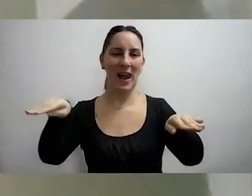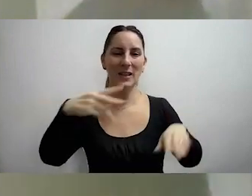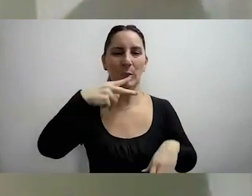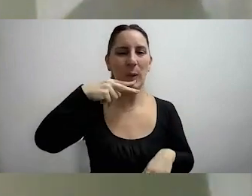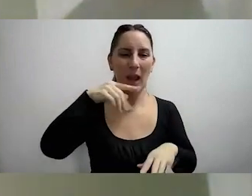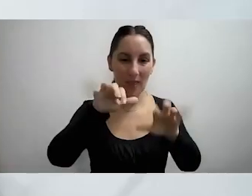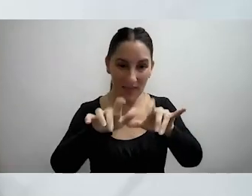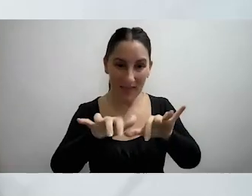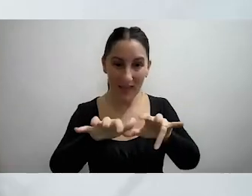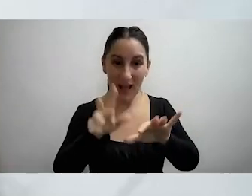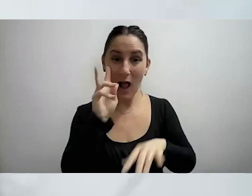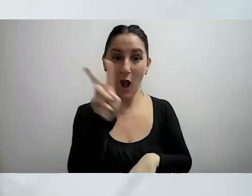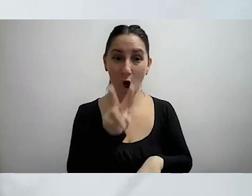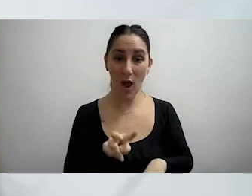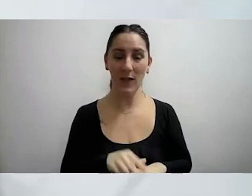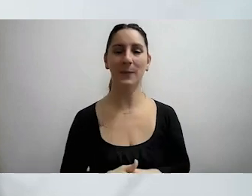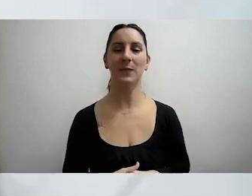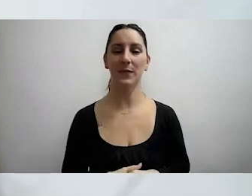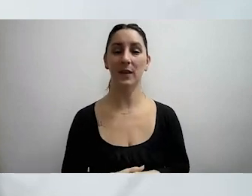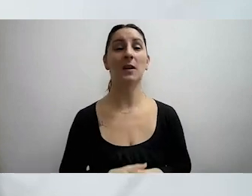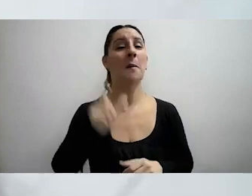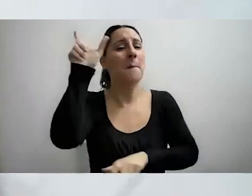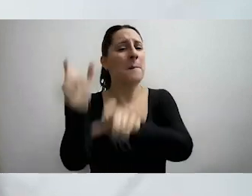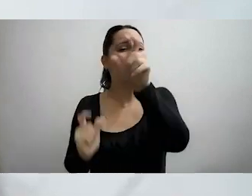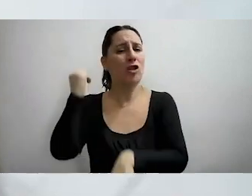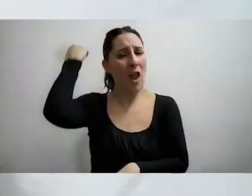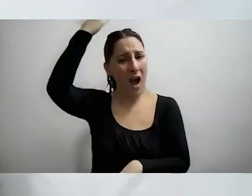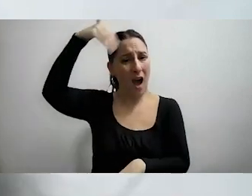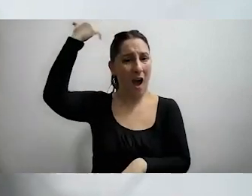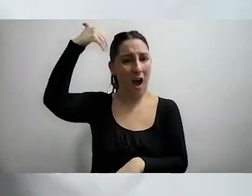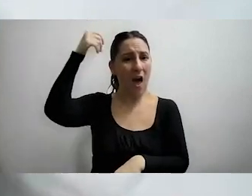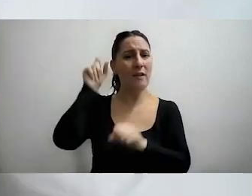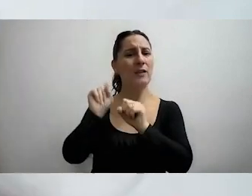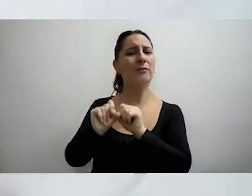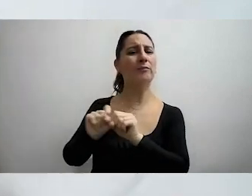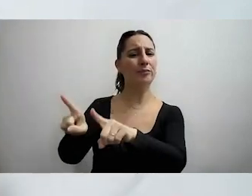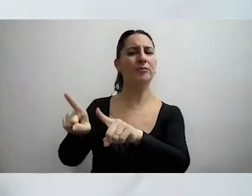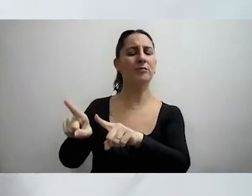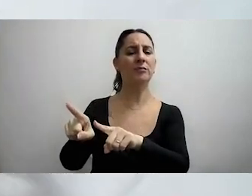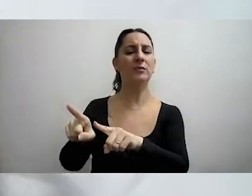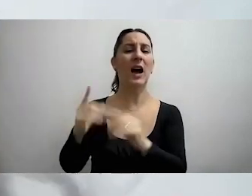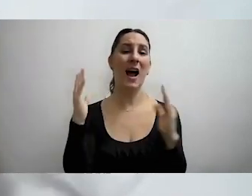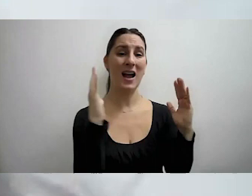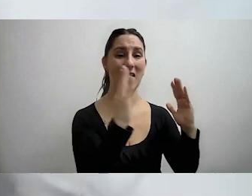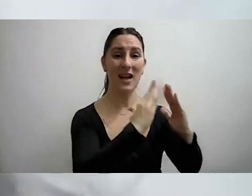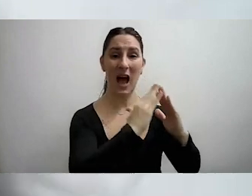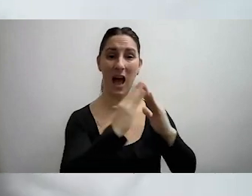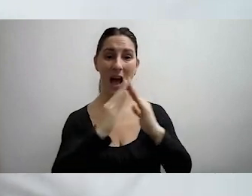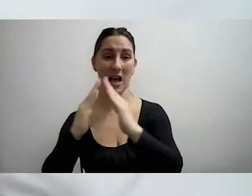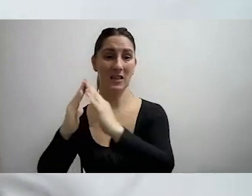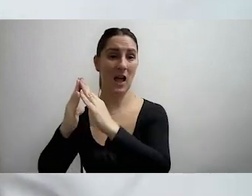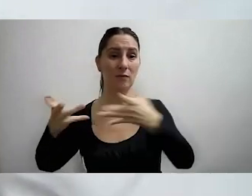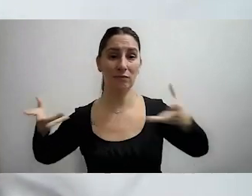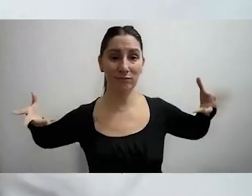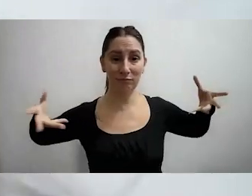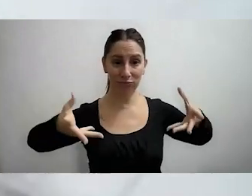comentarios. Claro, así como los árabes hacen muchas de sus viviendas comunitarias